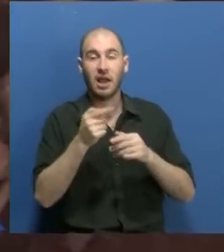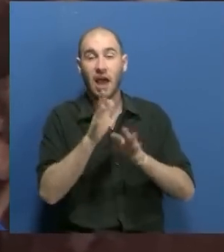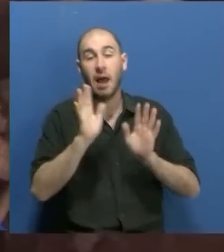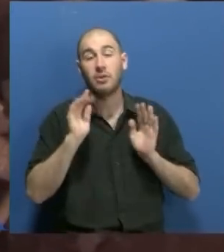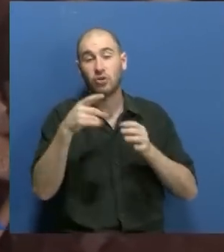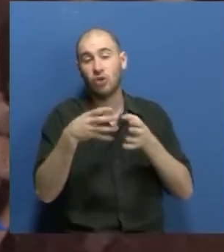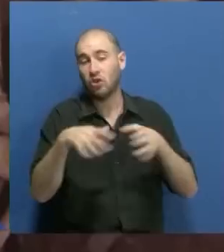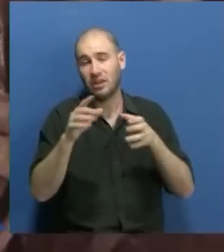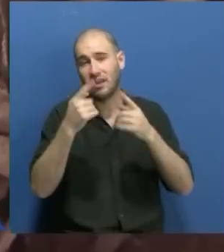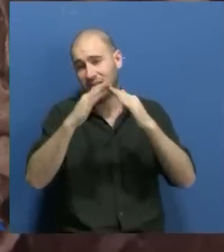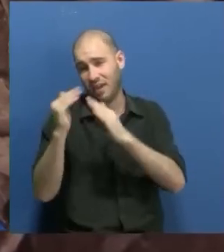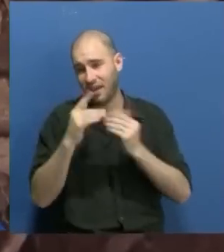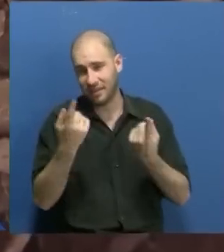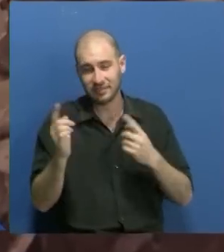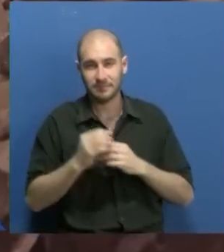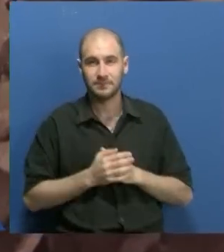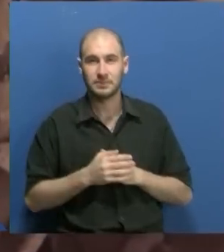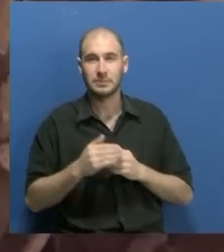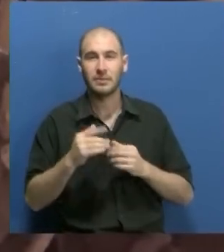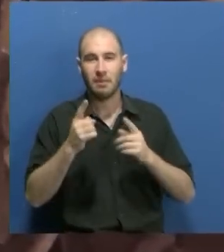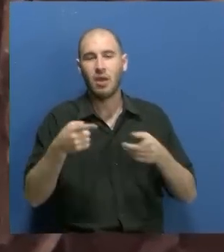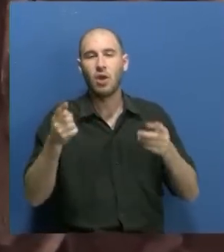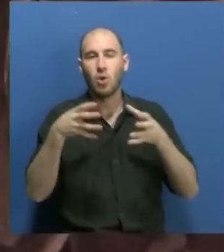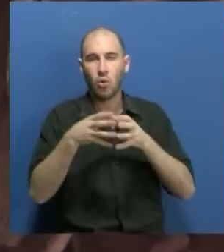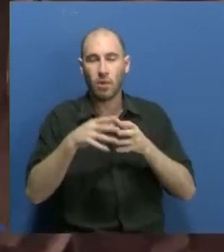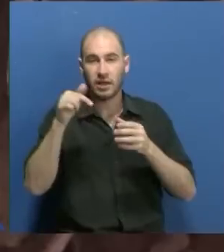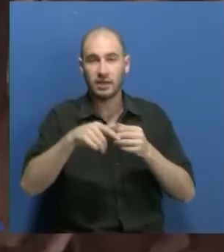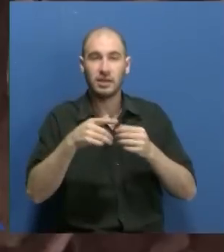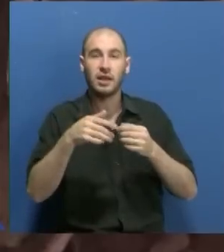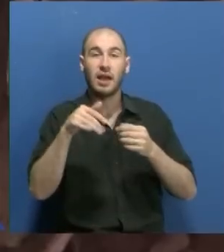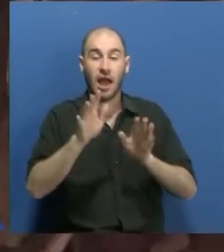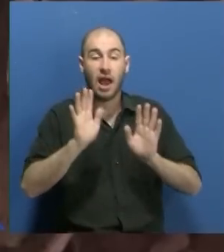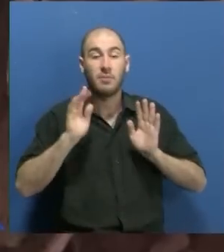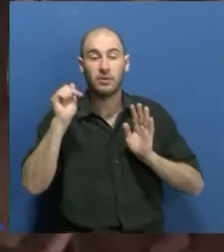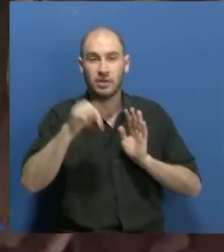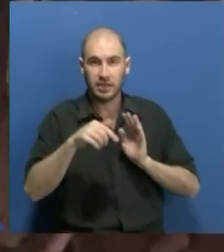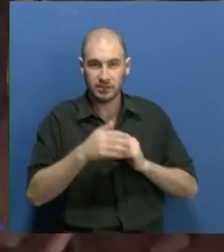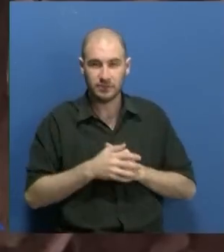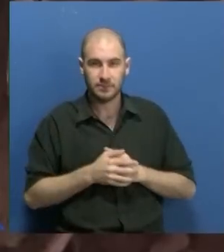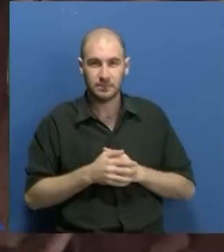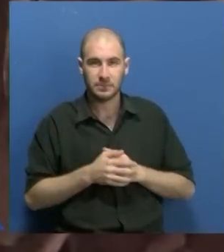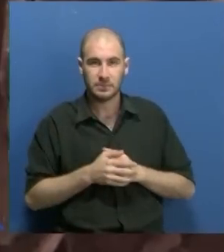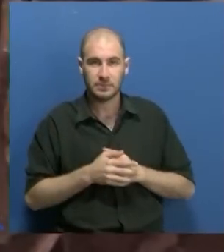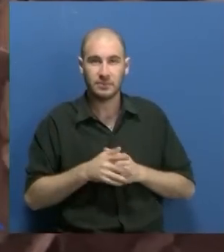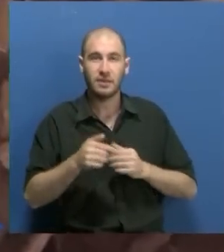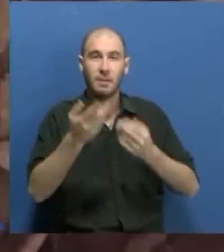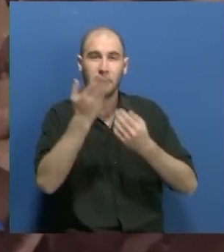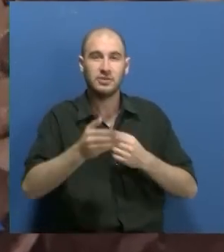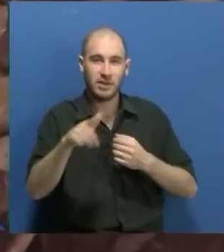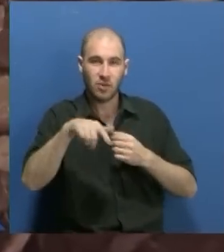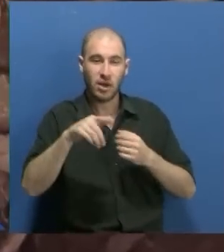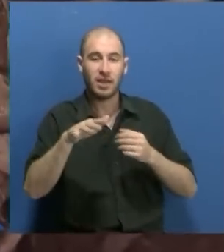fueron adornos, interesante porque aparecen valvas de molusco. Eso también asienta la posibilidad, la probabilidad de que hayan sido gente de la